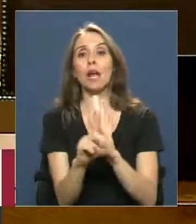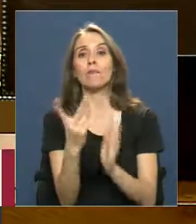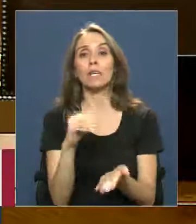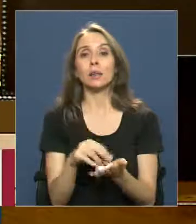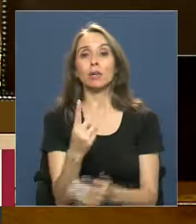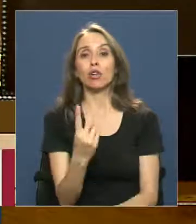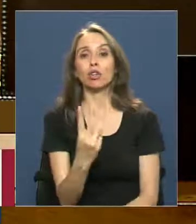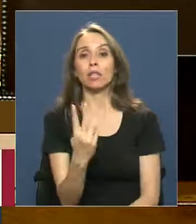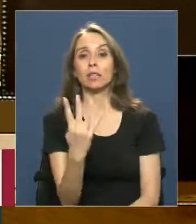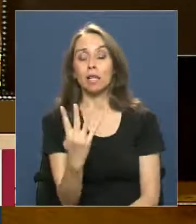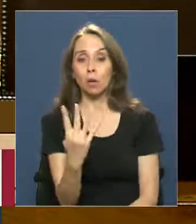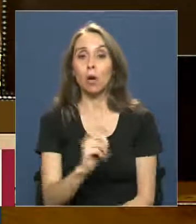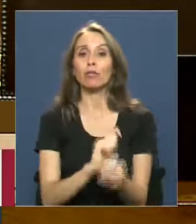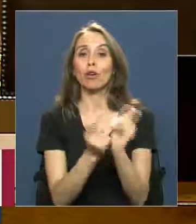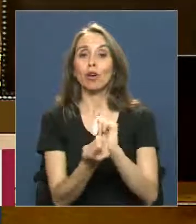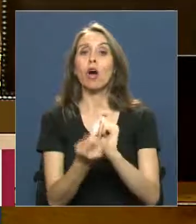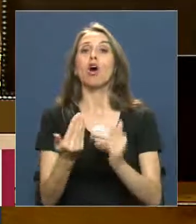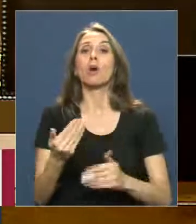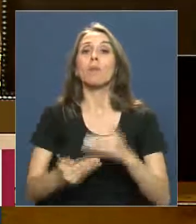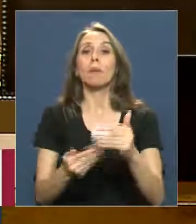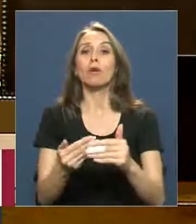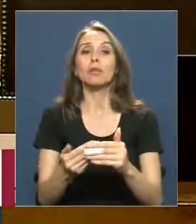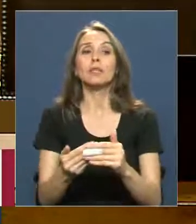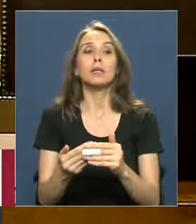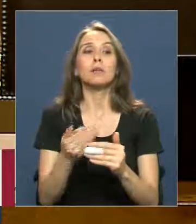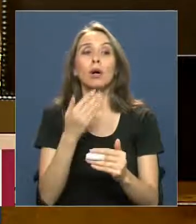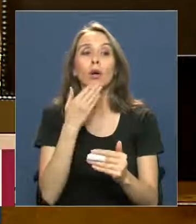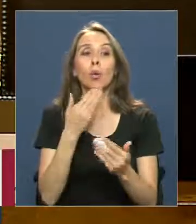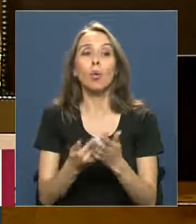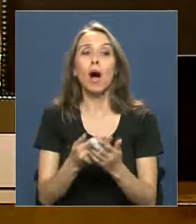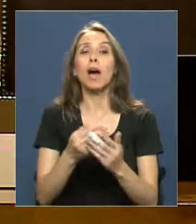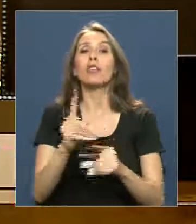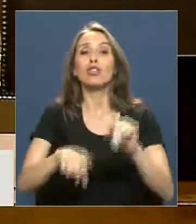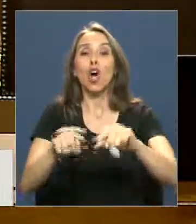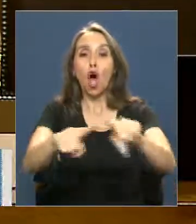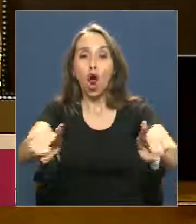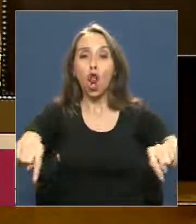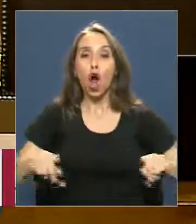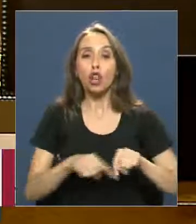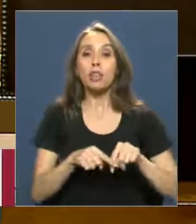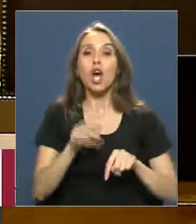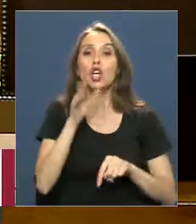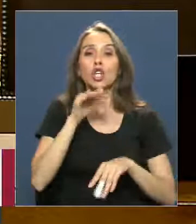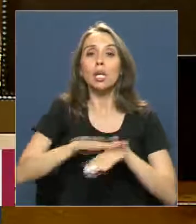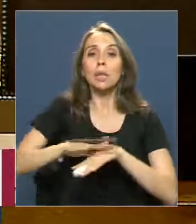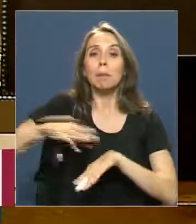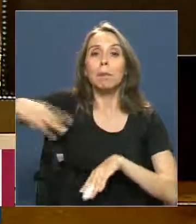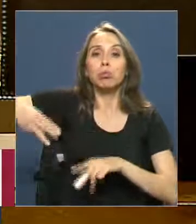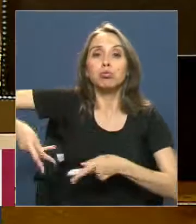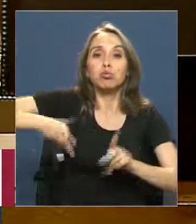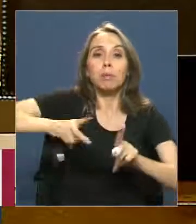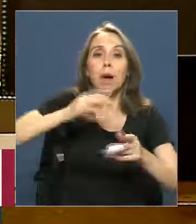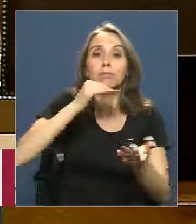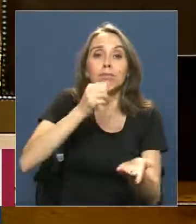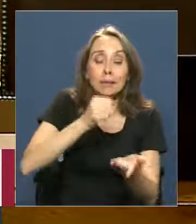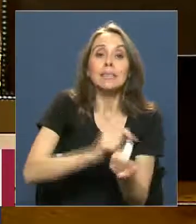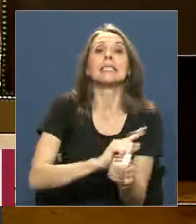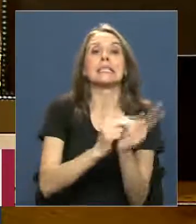20.234 que establece un procedimiento de saneamiento y regularización de loteos y amplía su plazo de